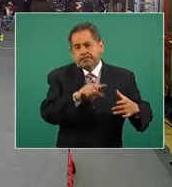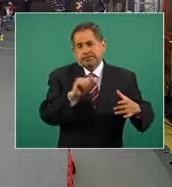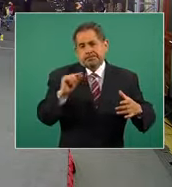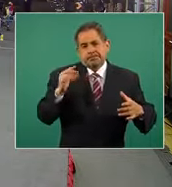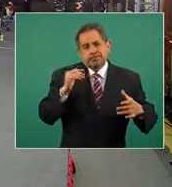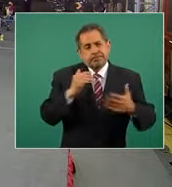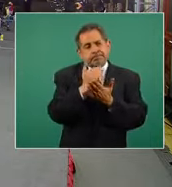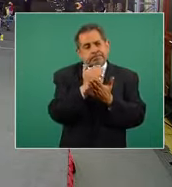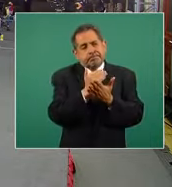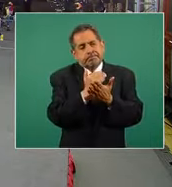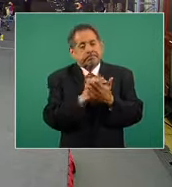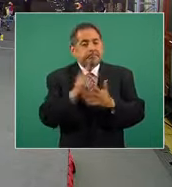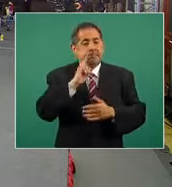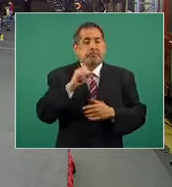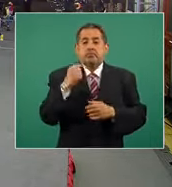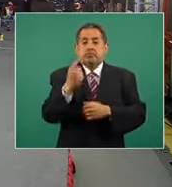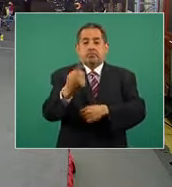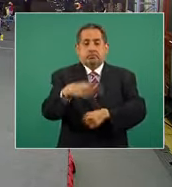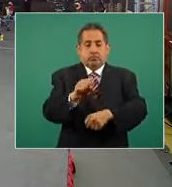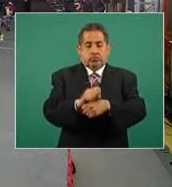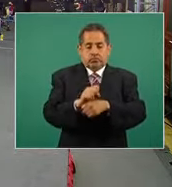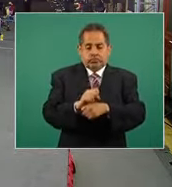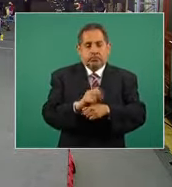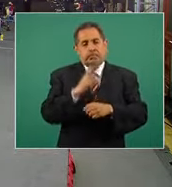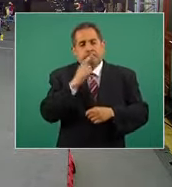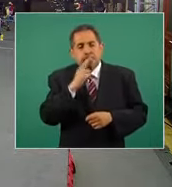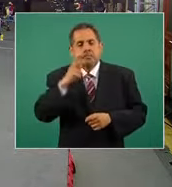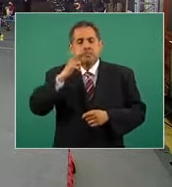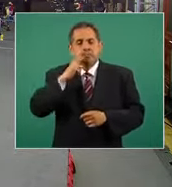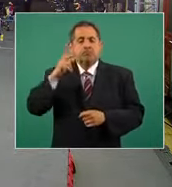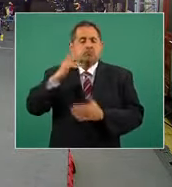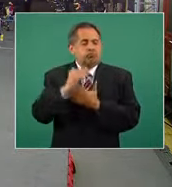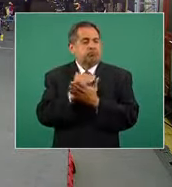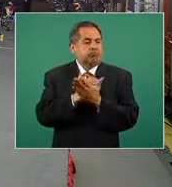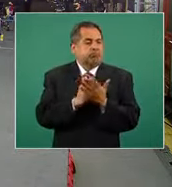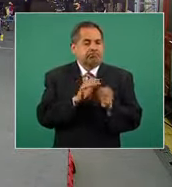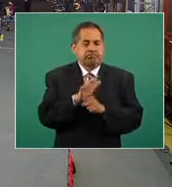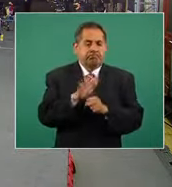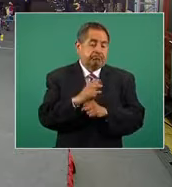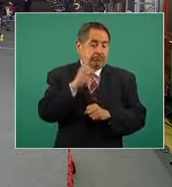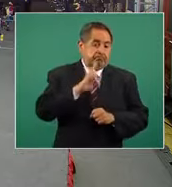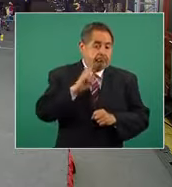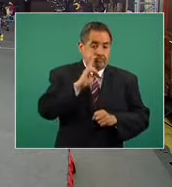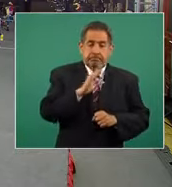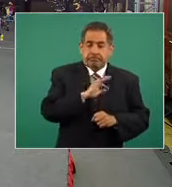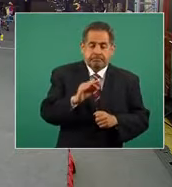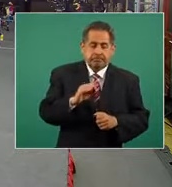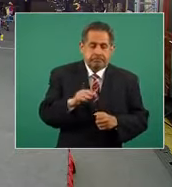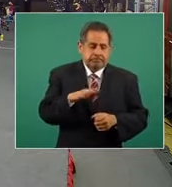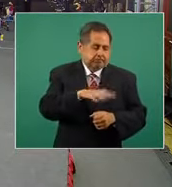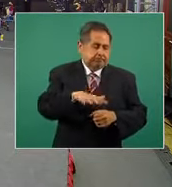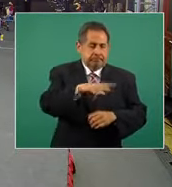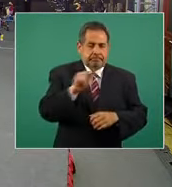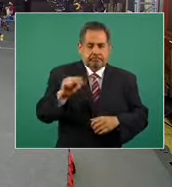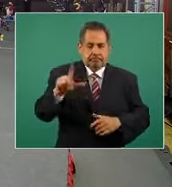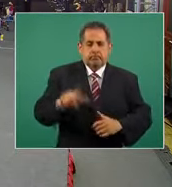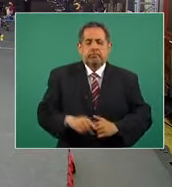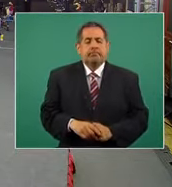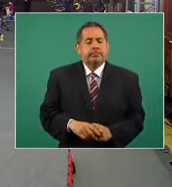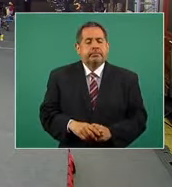baja. Esperemos que la próxima semana ya haya una señal más clara de reducción en el estado de Nuevo León. La